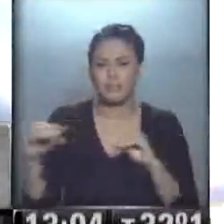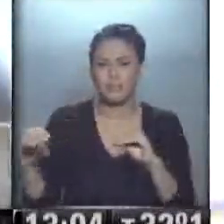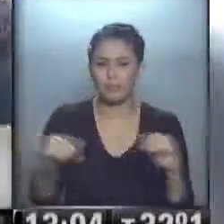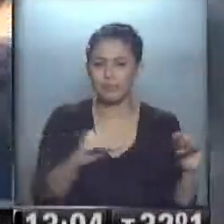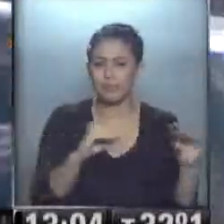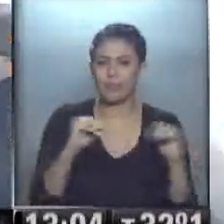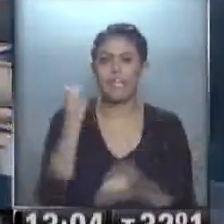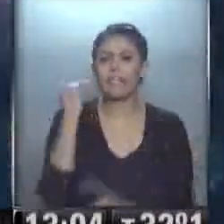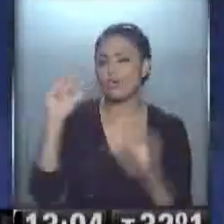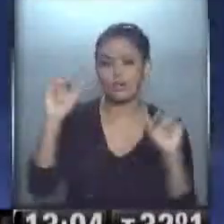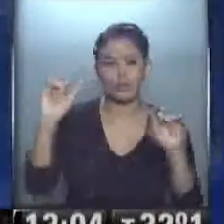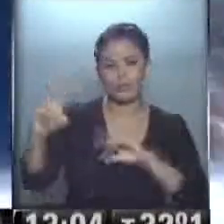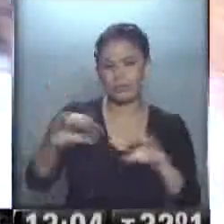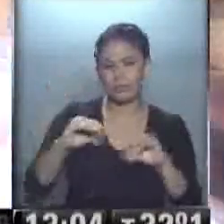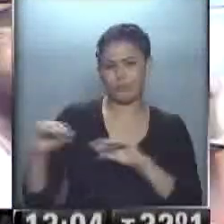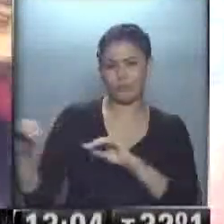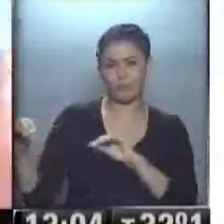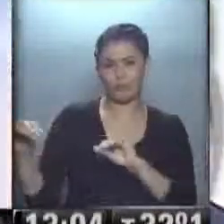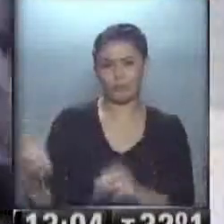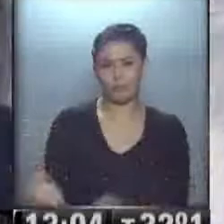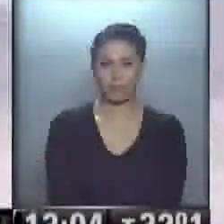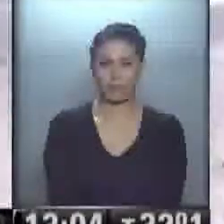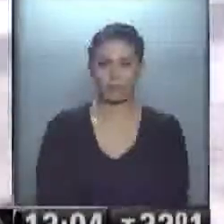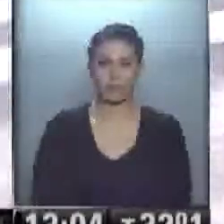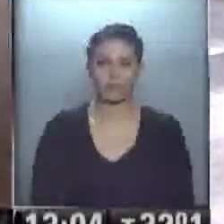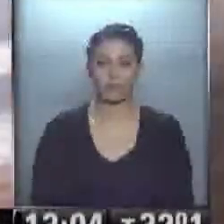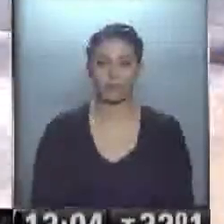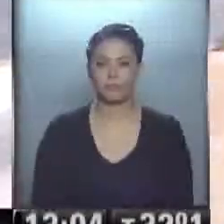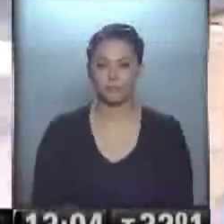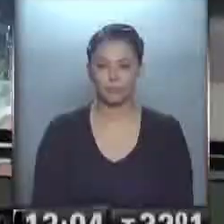Chao, Tano. Chao, chao. Fernando.